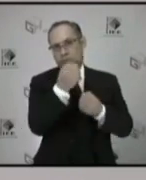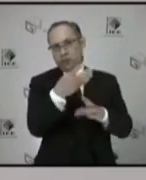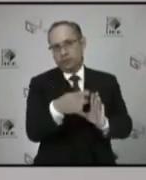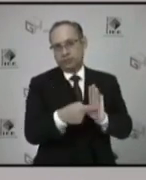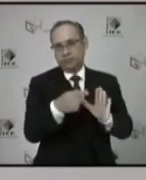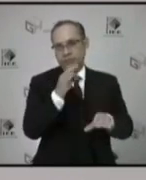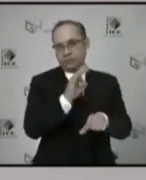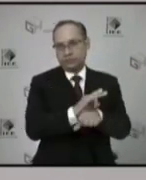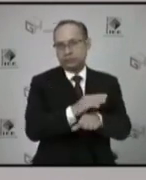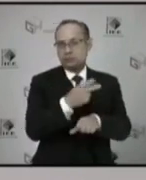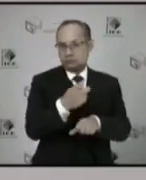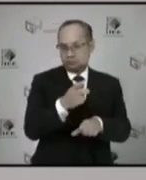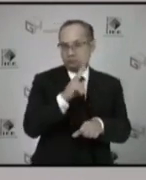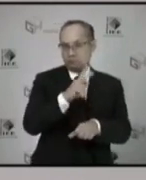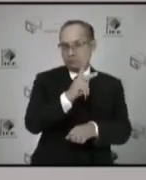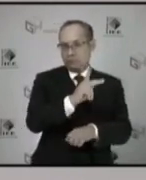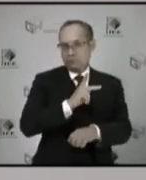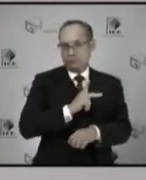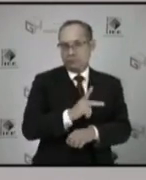coincidir porque